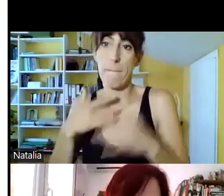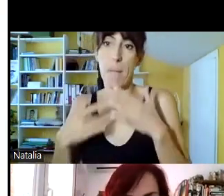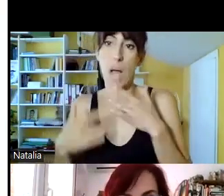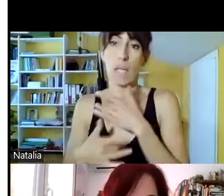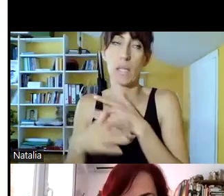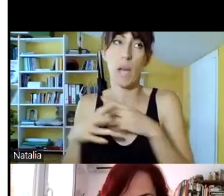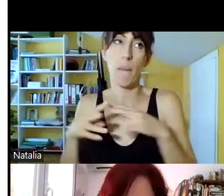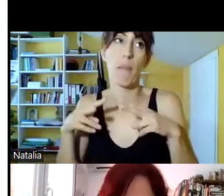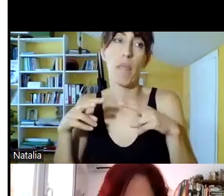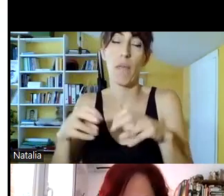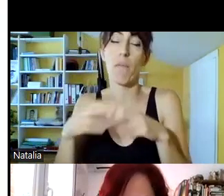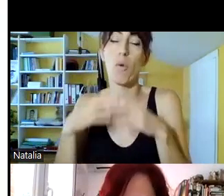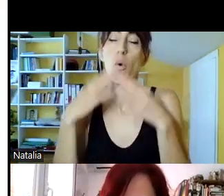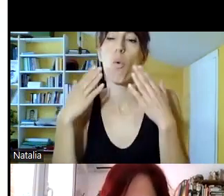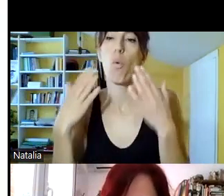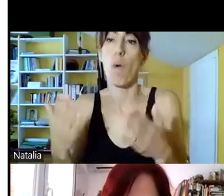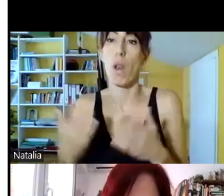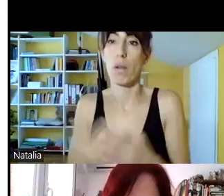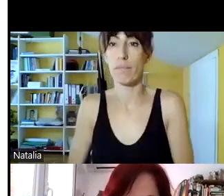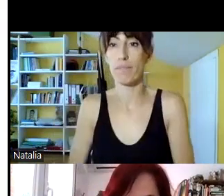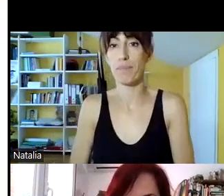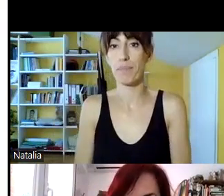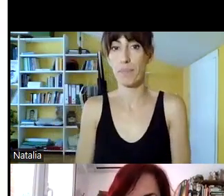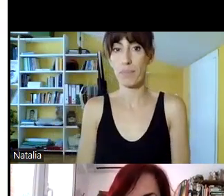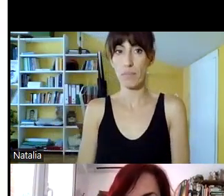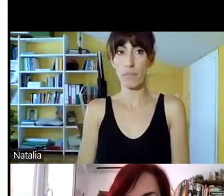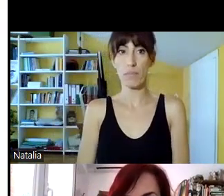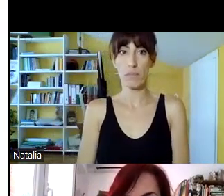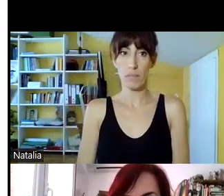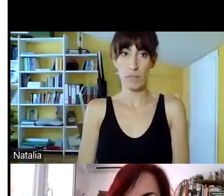inicio, aunque ese no sea realmente el problema, ¿no?